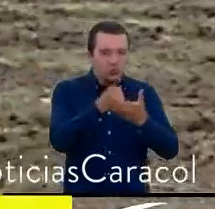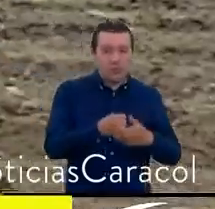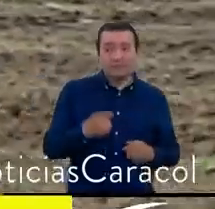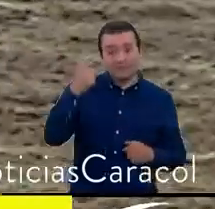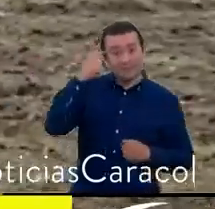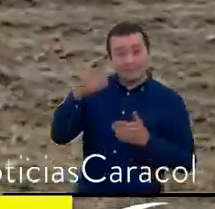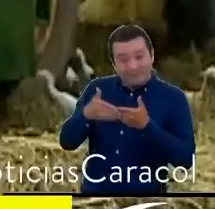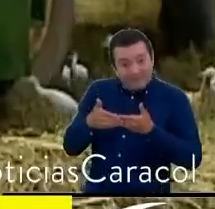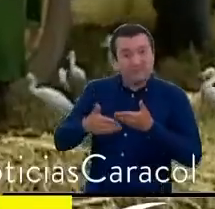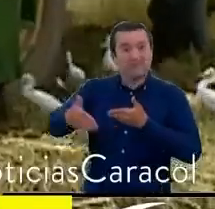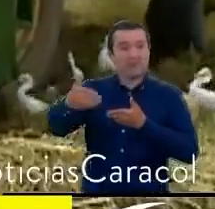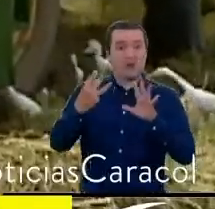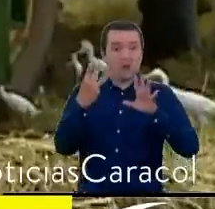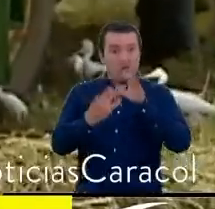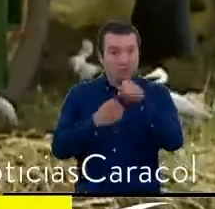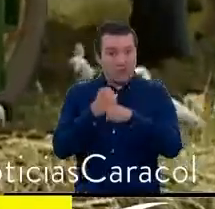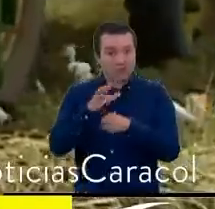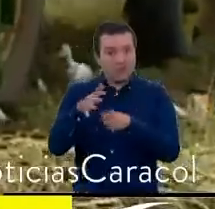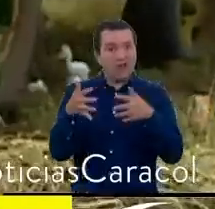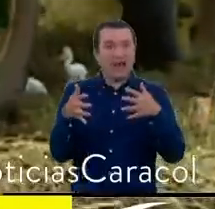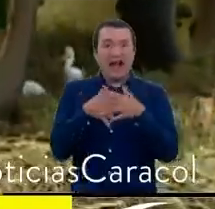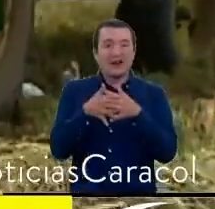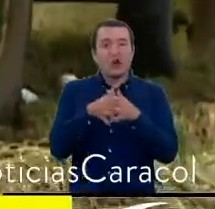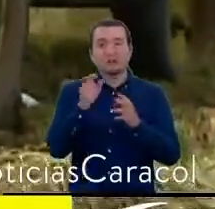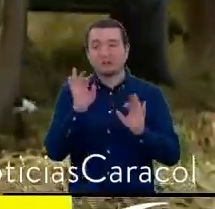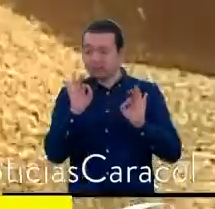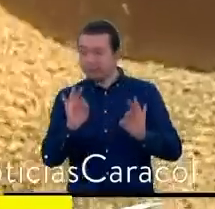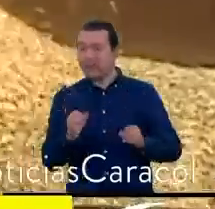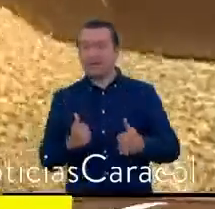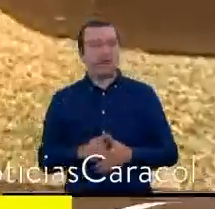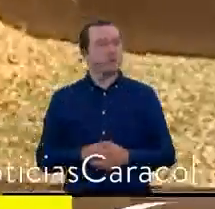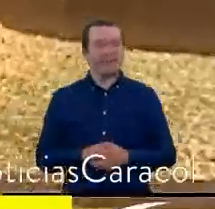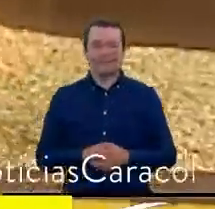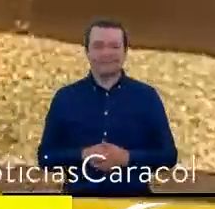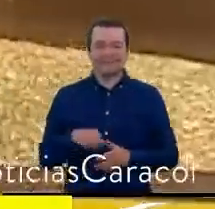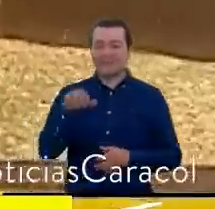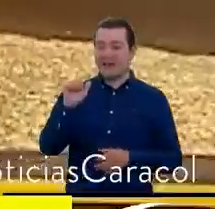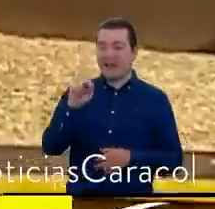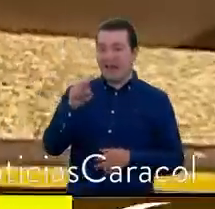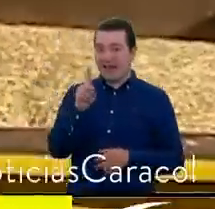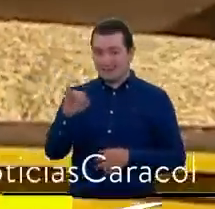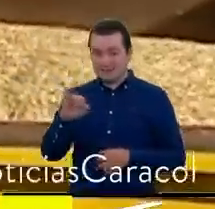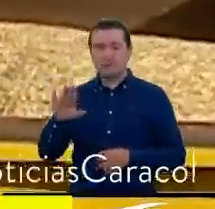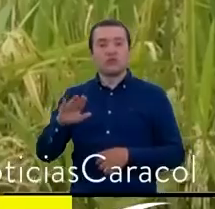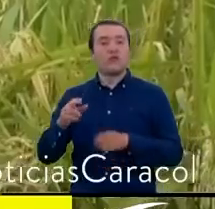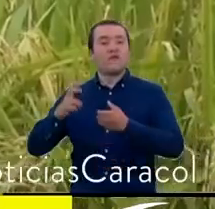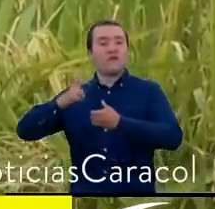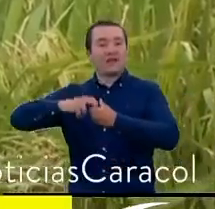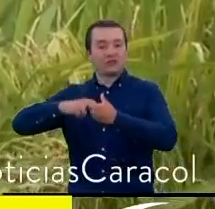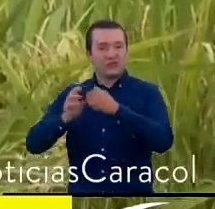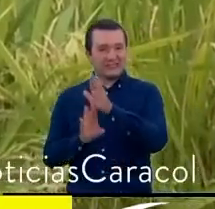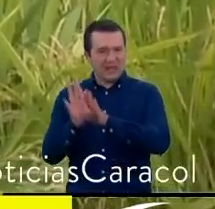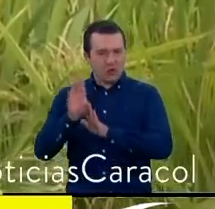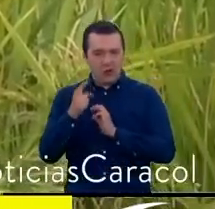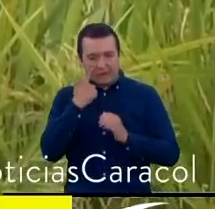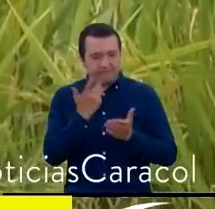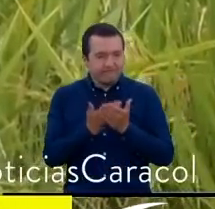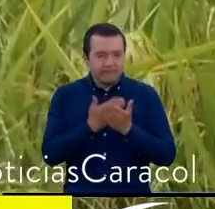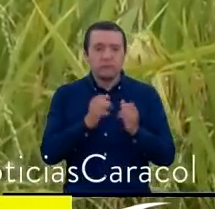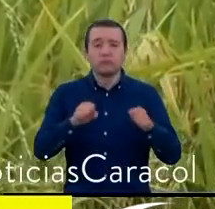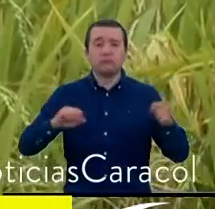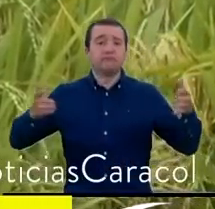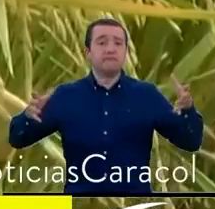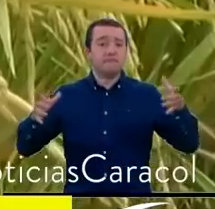para el sector arrocero no pintan bien, según indica la ANDI y FEDESarrollo. Colombia podría perder el 39% de las áreas